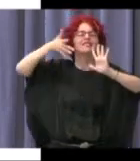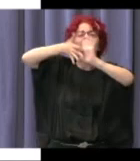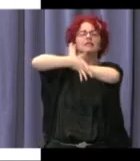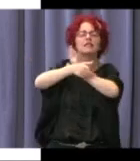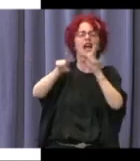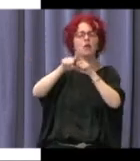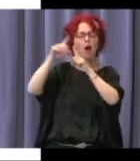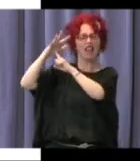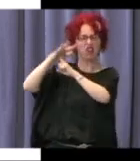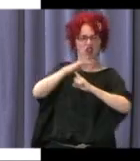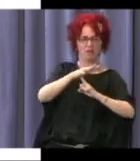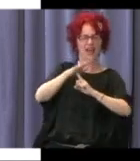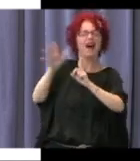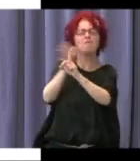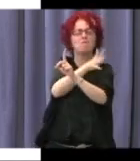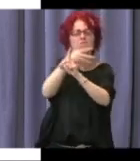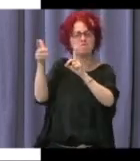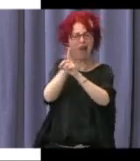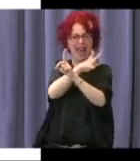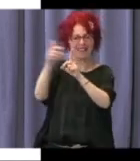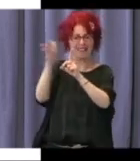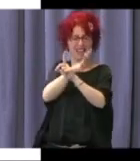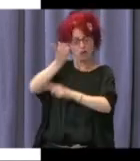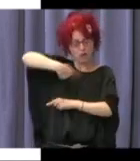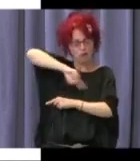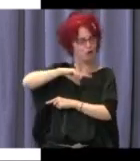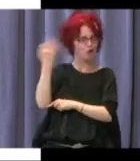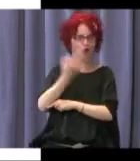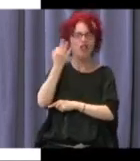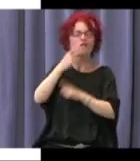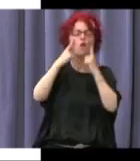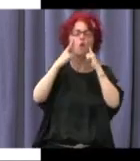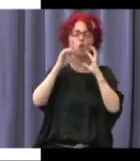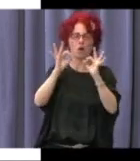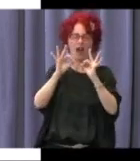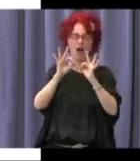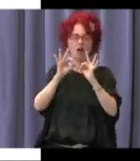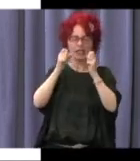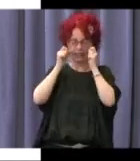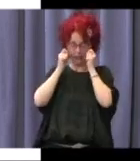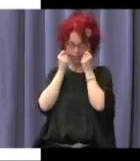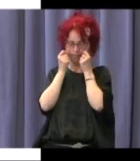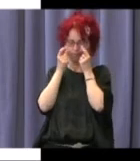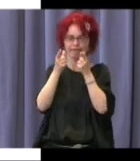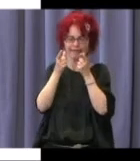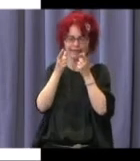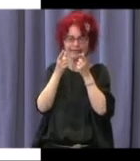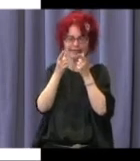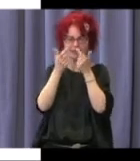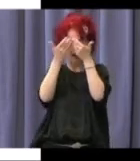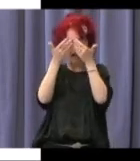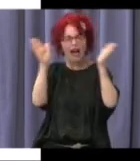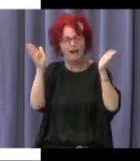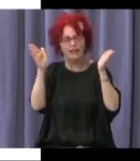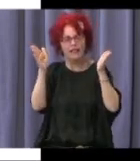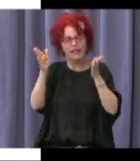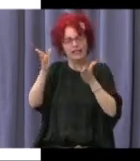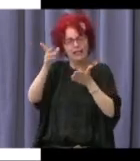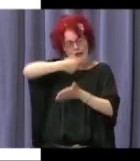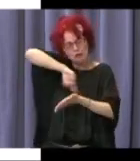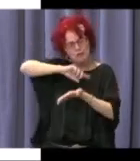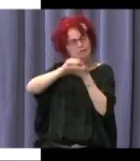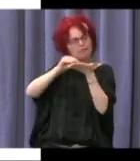están viviendo y que, sobre la que hay que abrir los ojos, porque muchas veces pueden ser partícipes de esto, de este linchamiento. A veces el